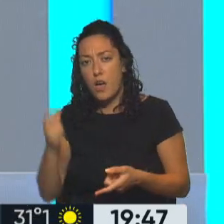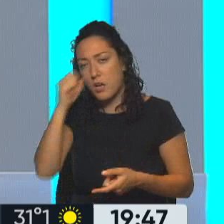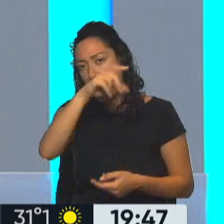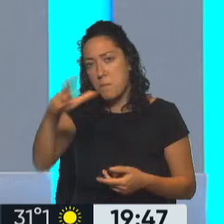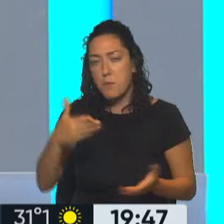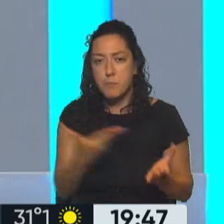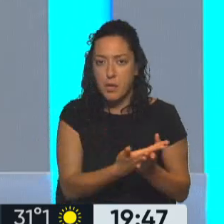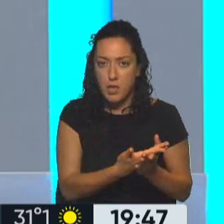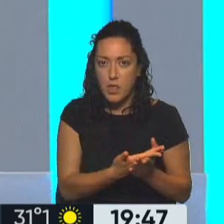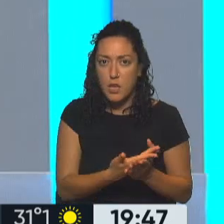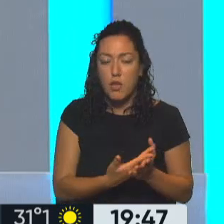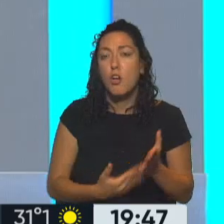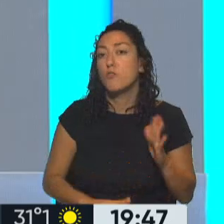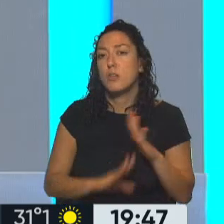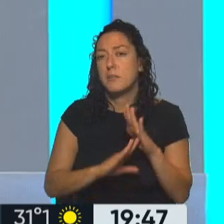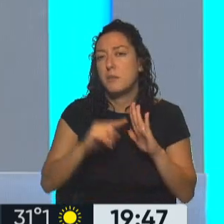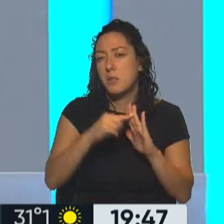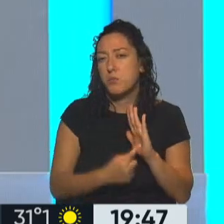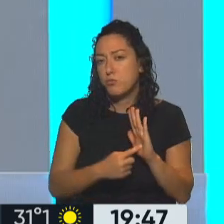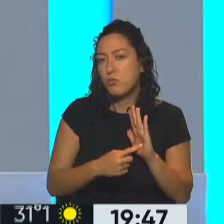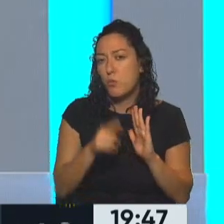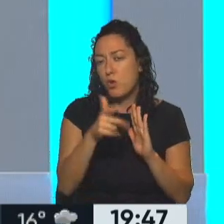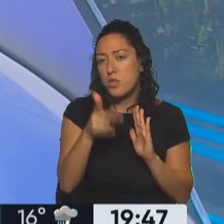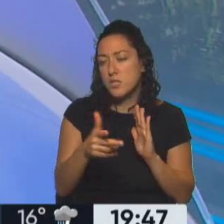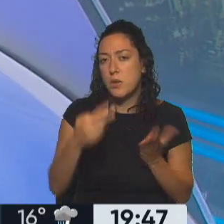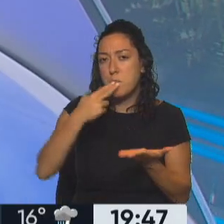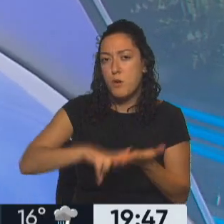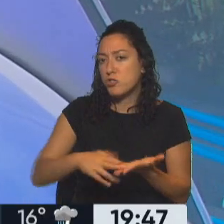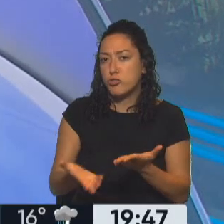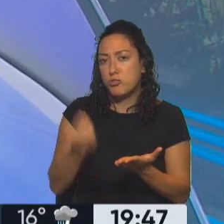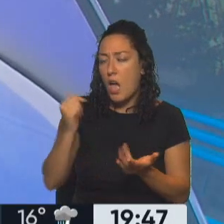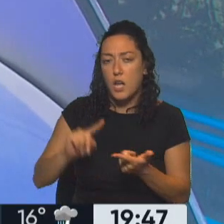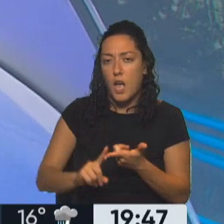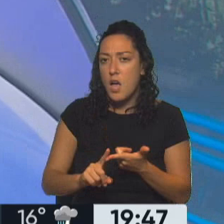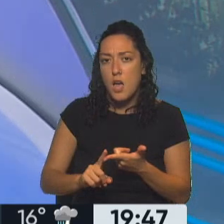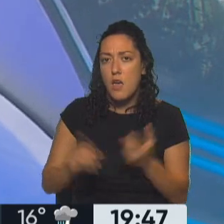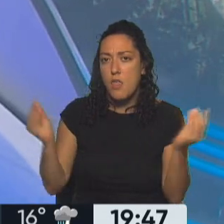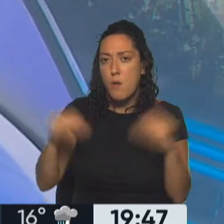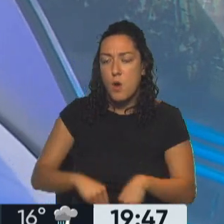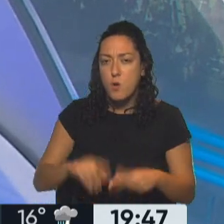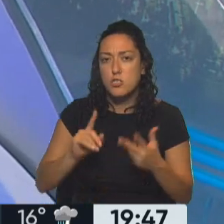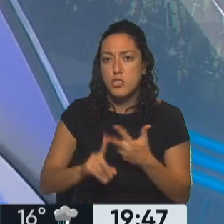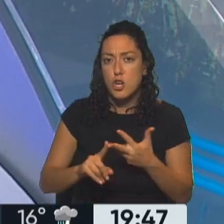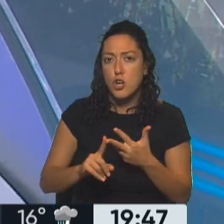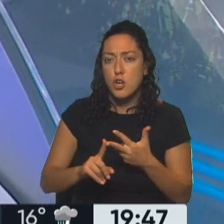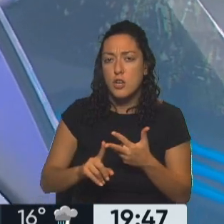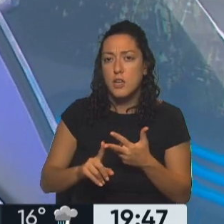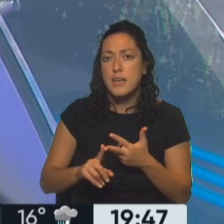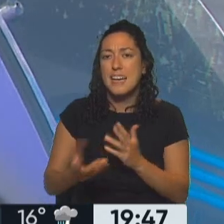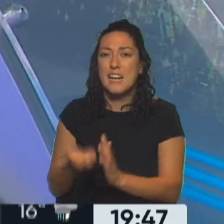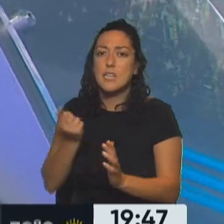esencialmente giran sobre los puntos que vos dijiste extensión de impuestos de evaluación y quita de retenciones